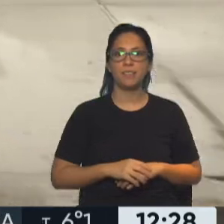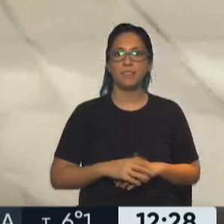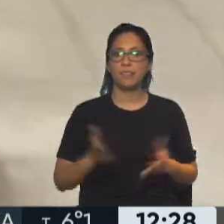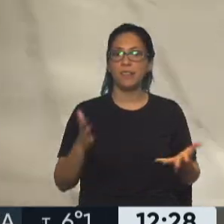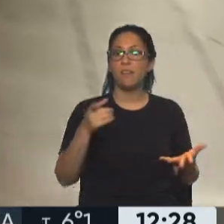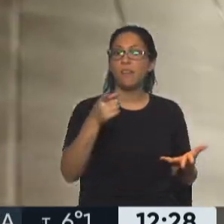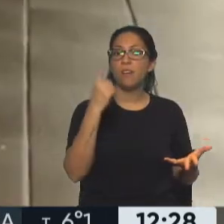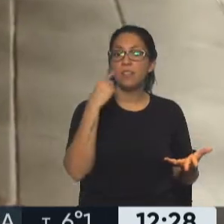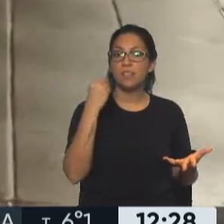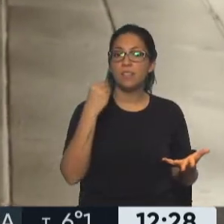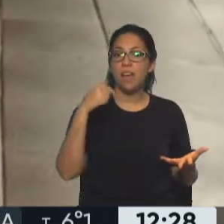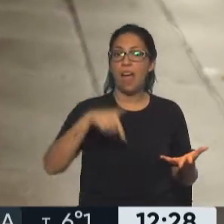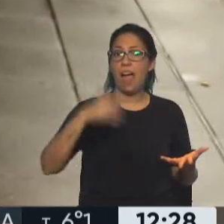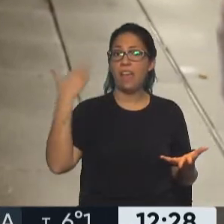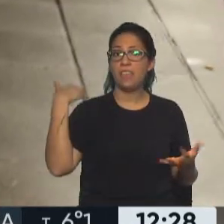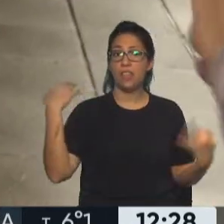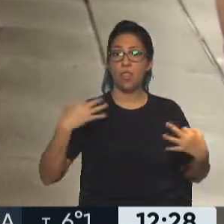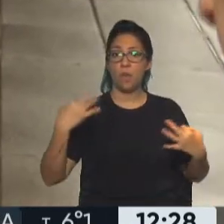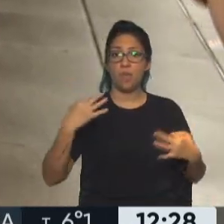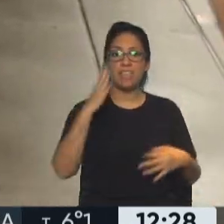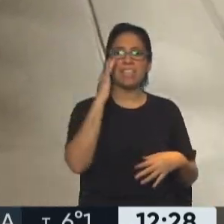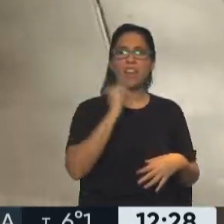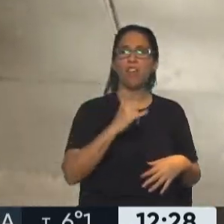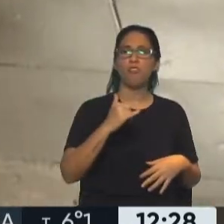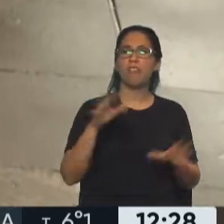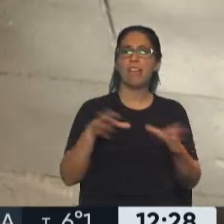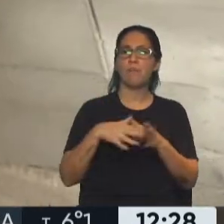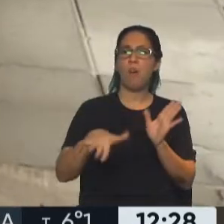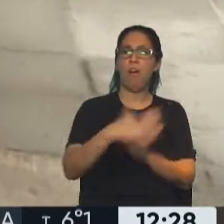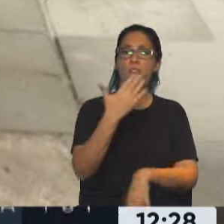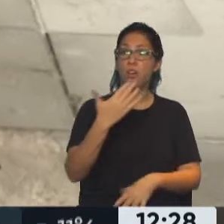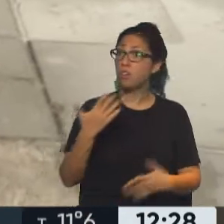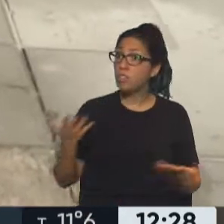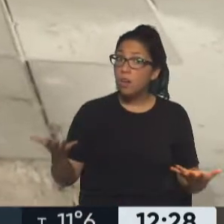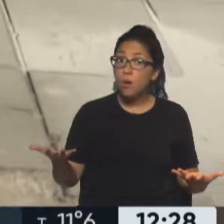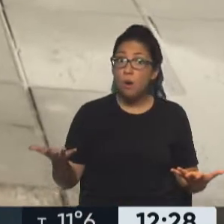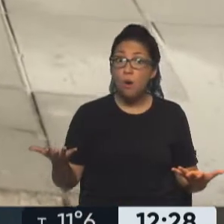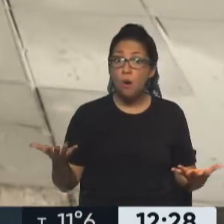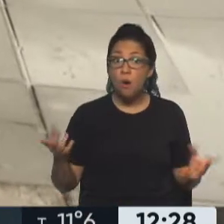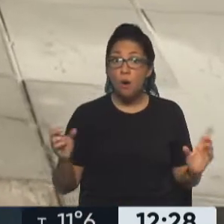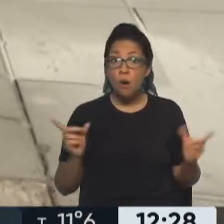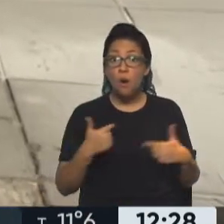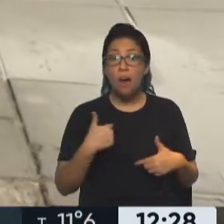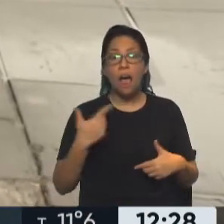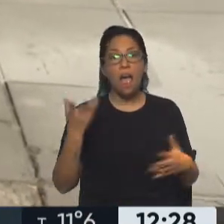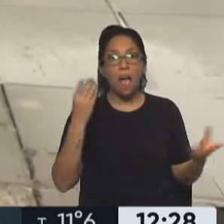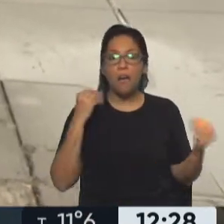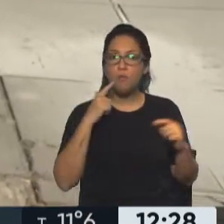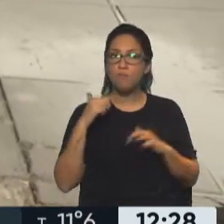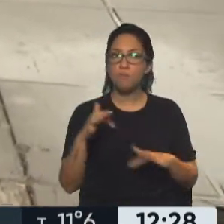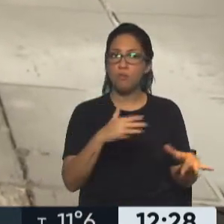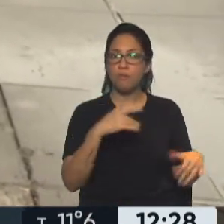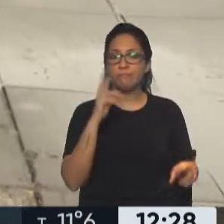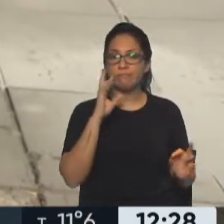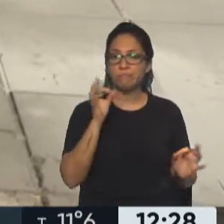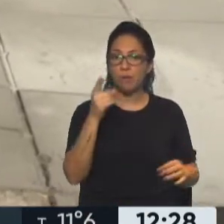Y sí, no sé, estaba todo bien, sí. Escucha, Izquierdos afuera del equipo. ¿En serio? Sí, me lo he escuchado por algún lado ahí. ¿Qué te